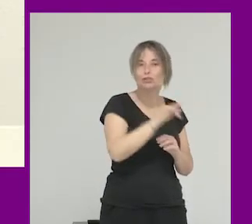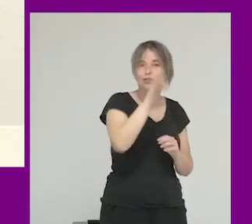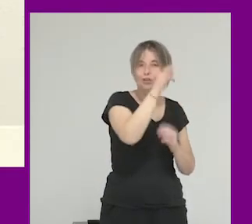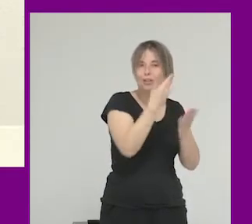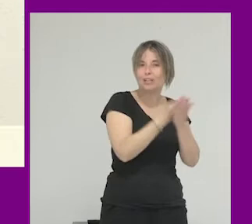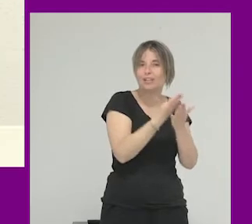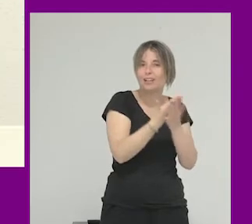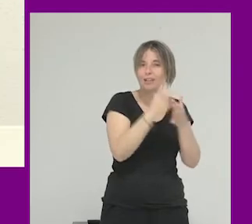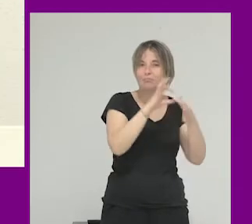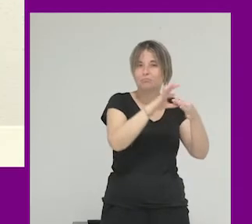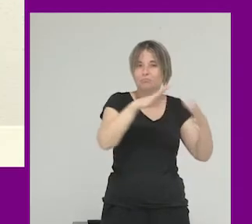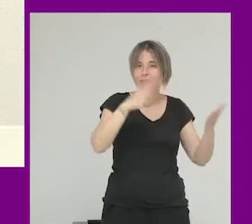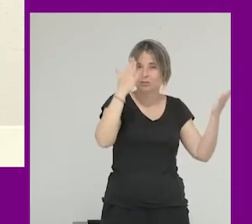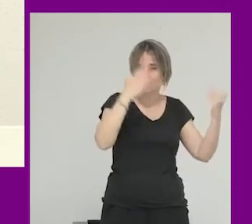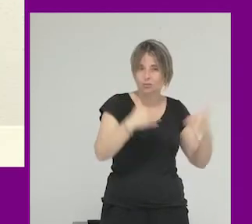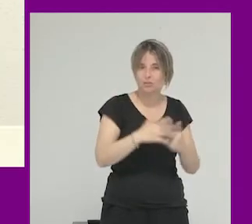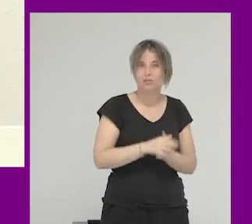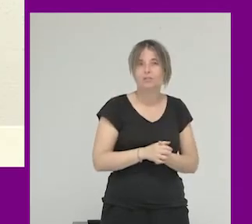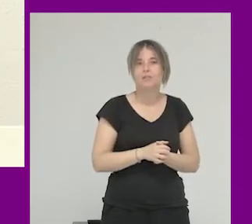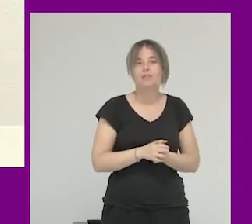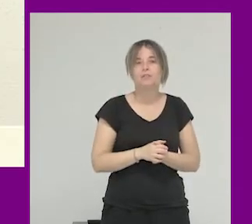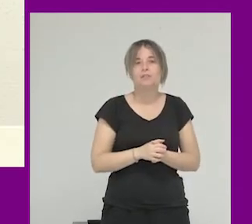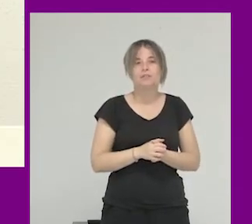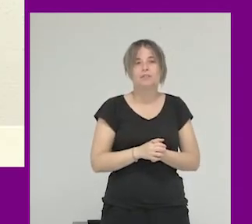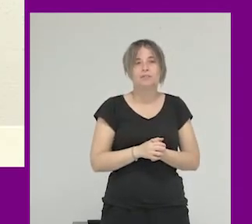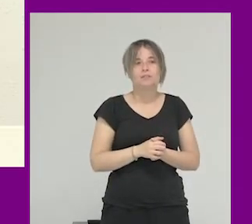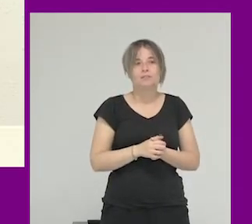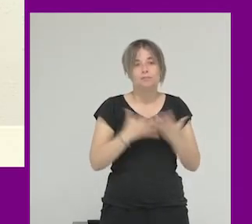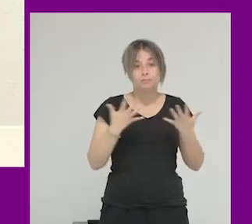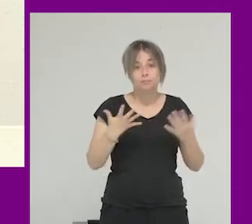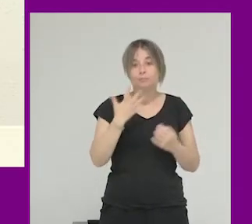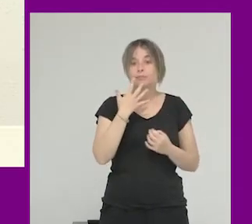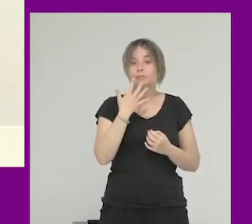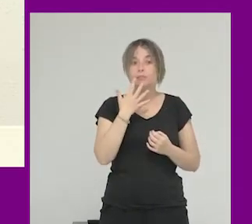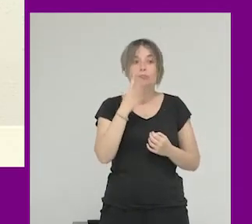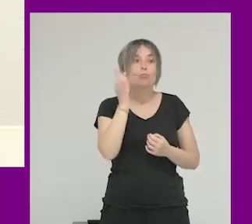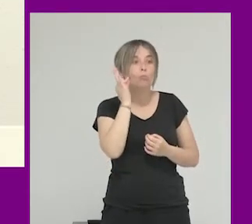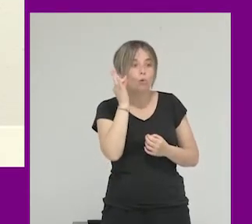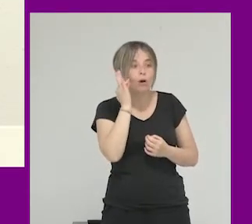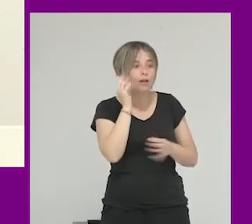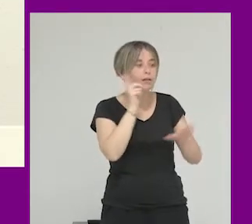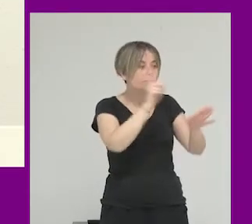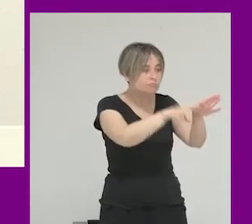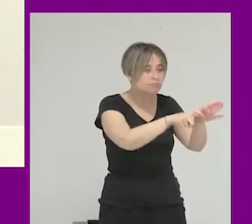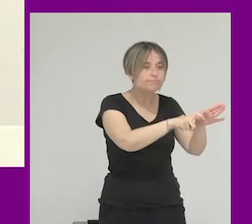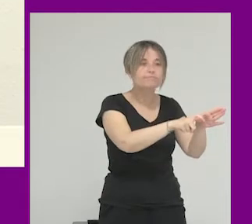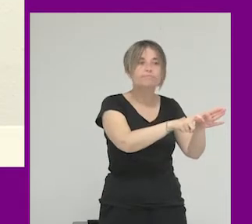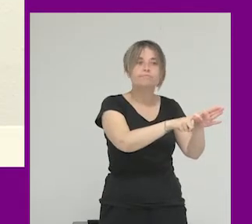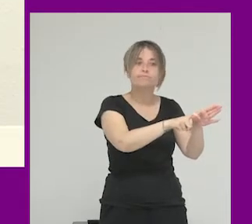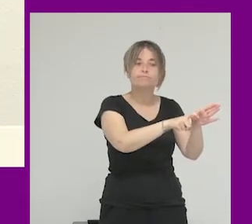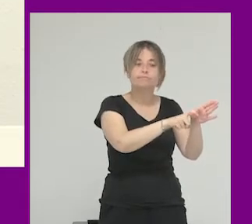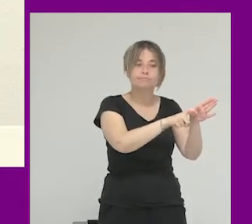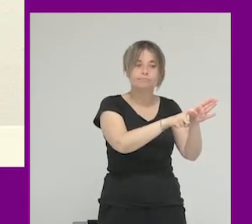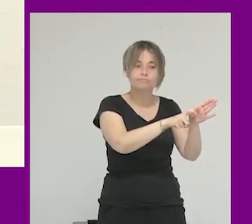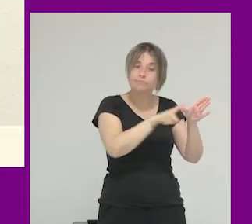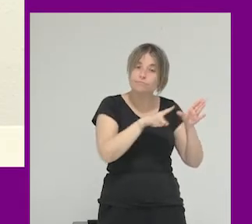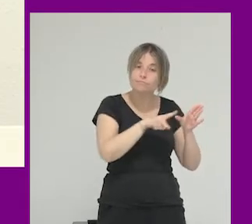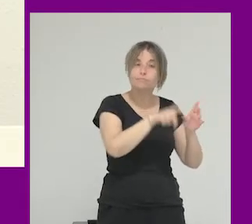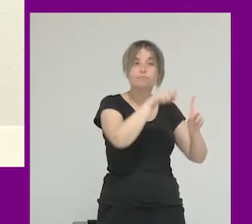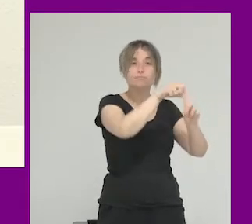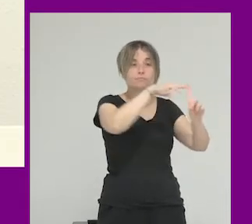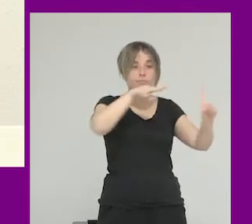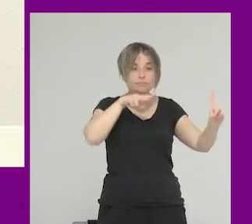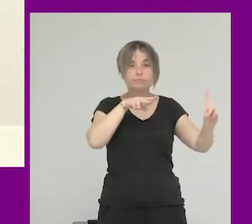tendría tanta. Pero, no obstante, si las mujeres estuvieran ahí, seguramente esa